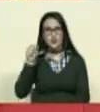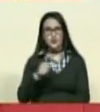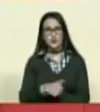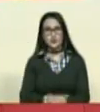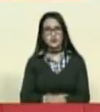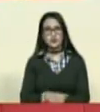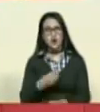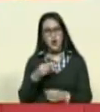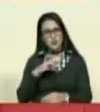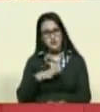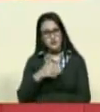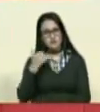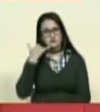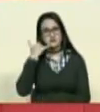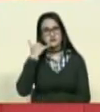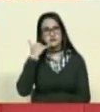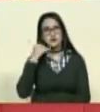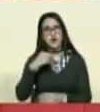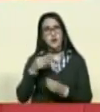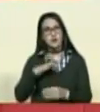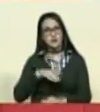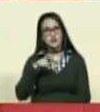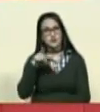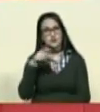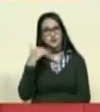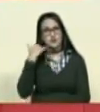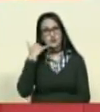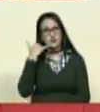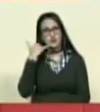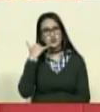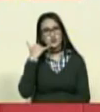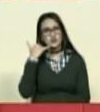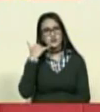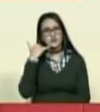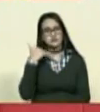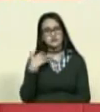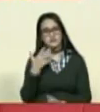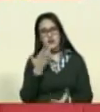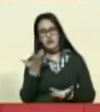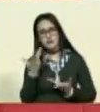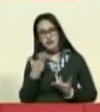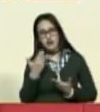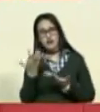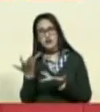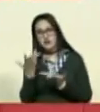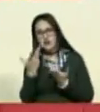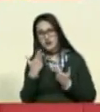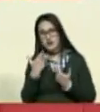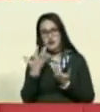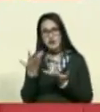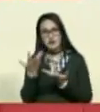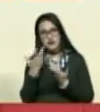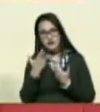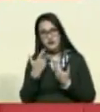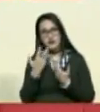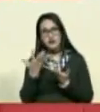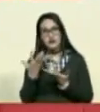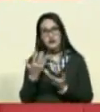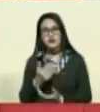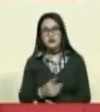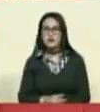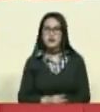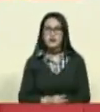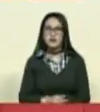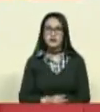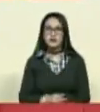Nicolás, ¿cómo está todo? Digo, no, ¿cómo está usted? Bueno, aquí estamos en esto, está, me hace un resumen. Y me pregunta, ¿qué